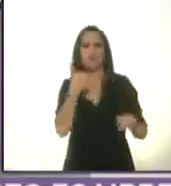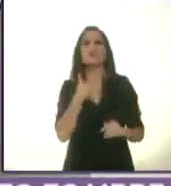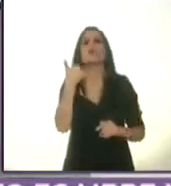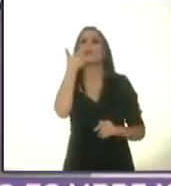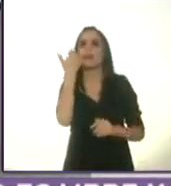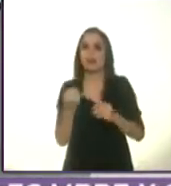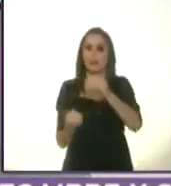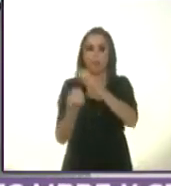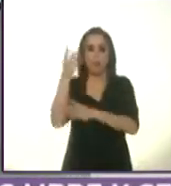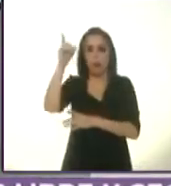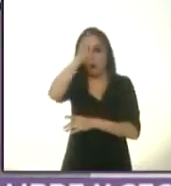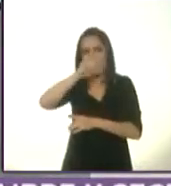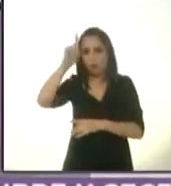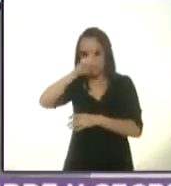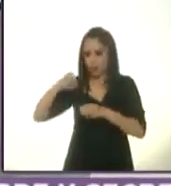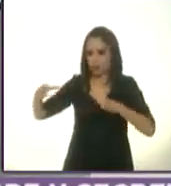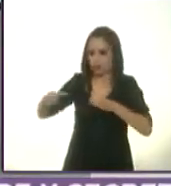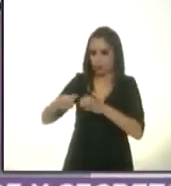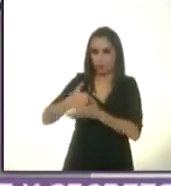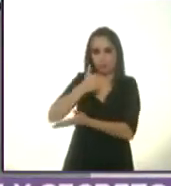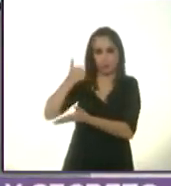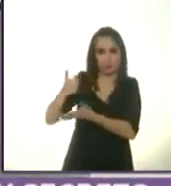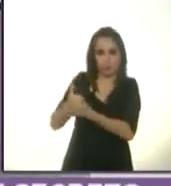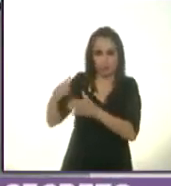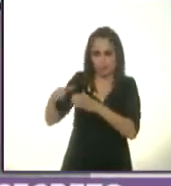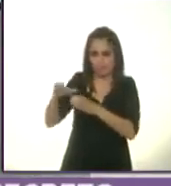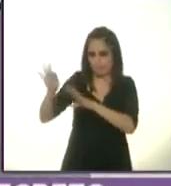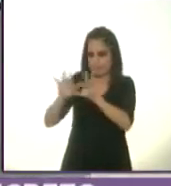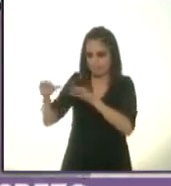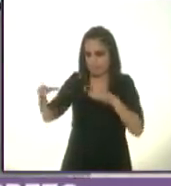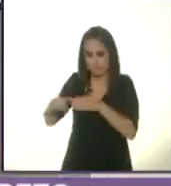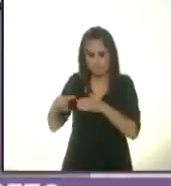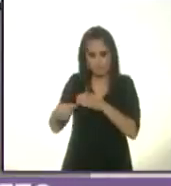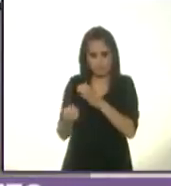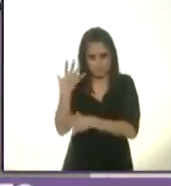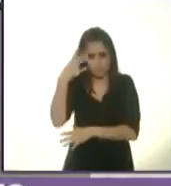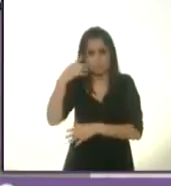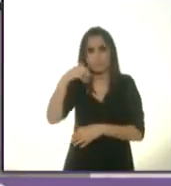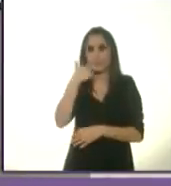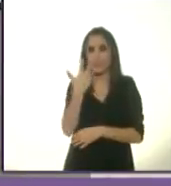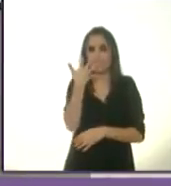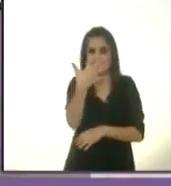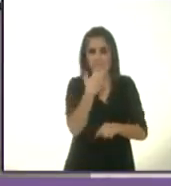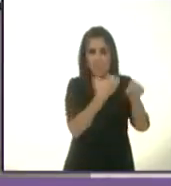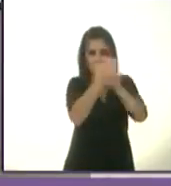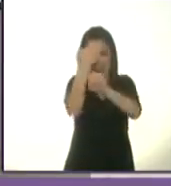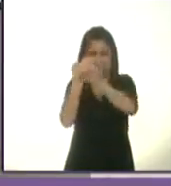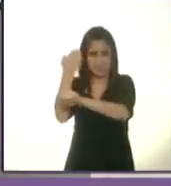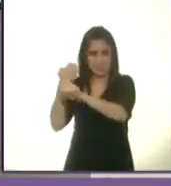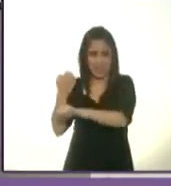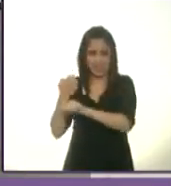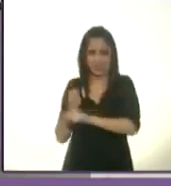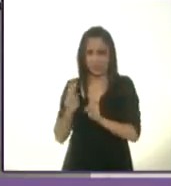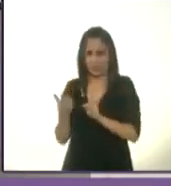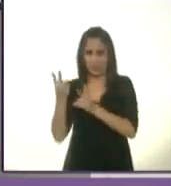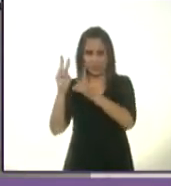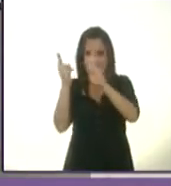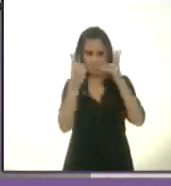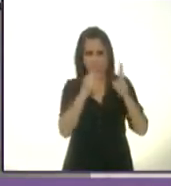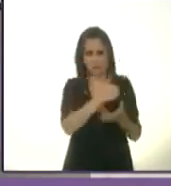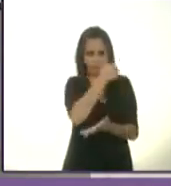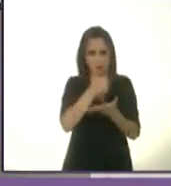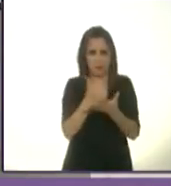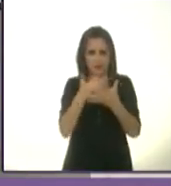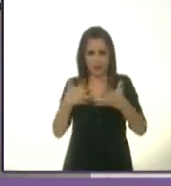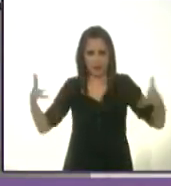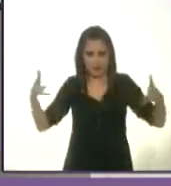consejo metropolitano que permita que en todos estos cinco estados en donde somos vecinos hacemos metrópoli que